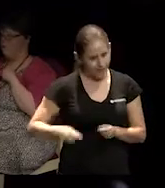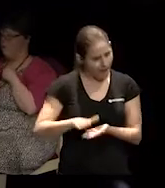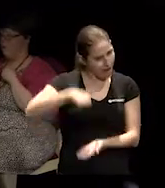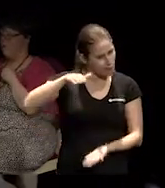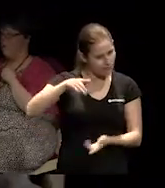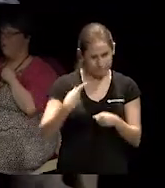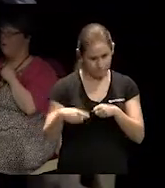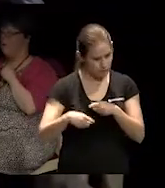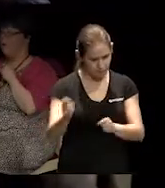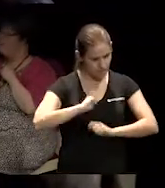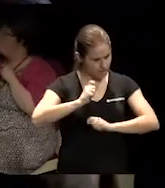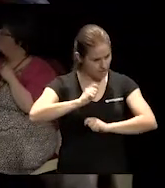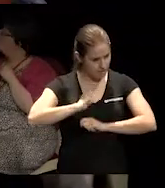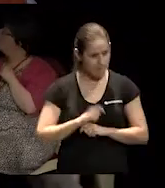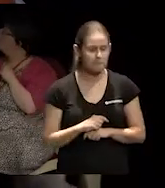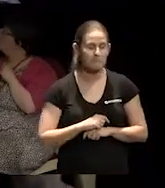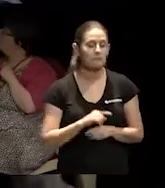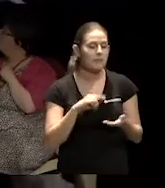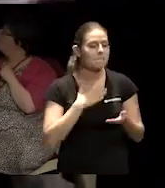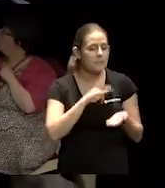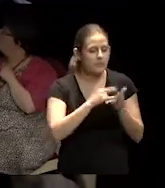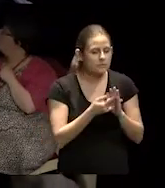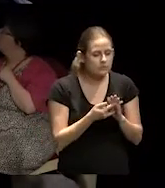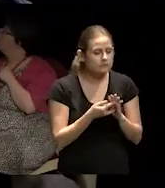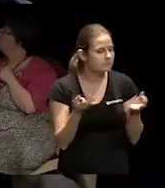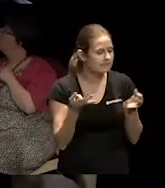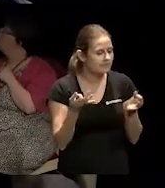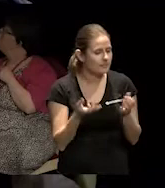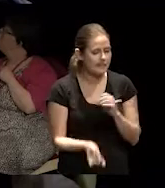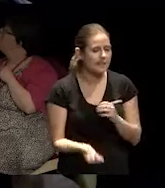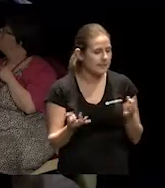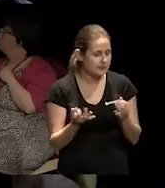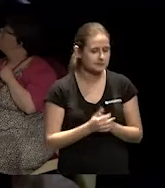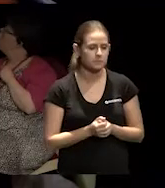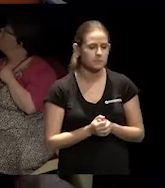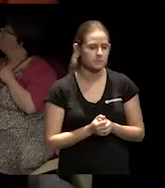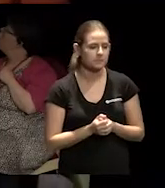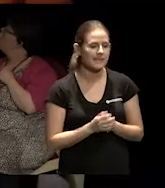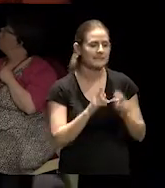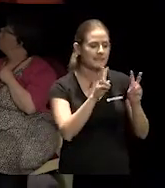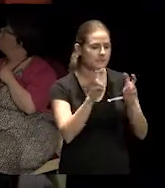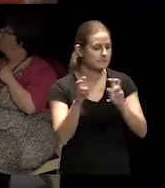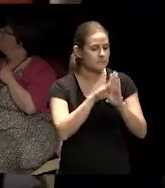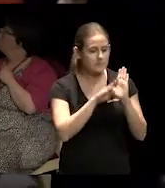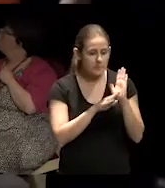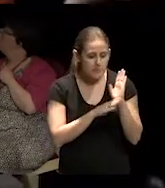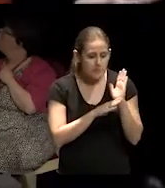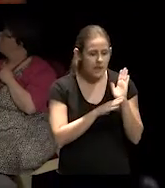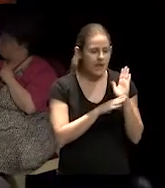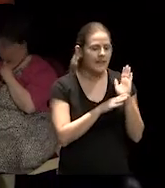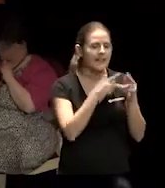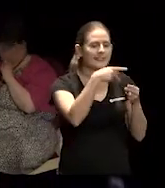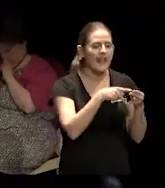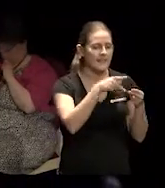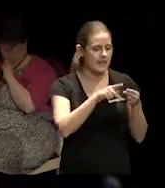proyecto consistía básicamente, por un lado, en un programa de talleres de expresiones artísticas,